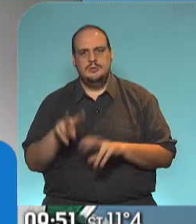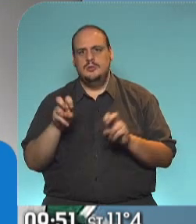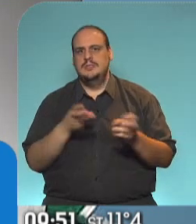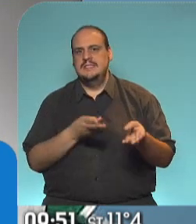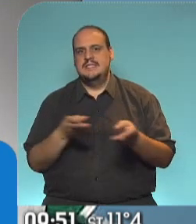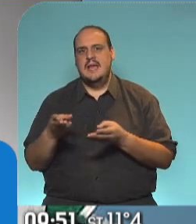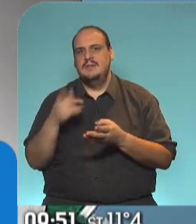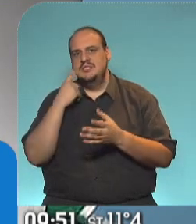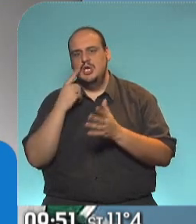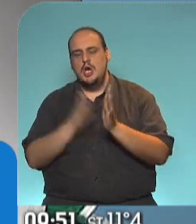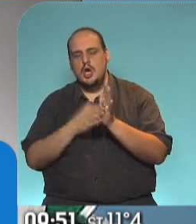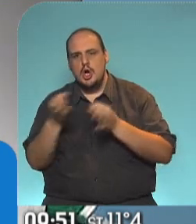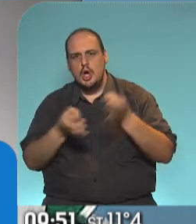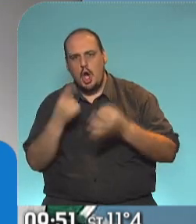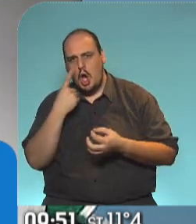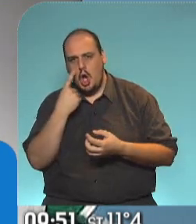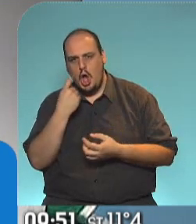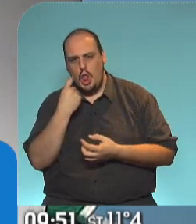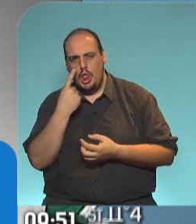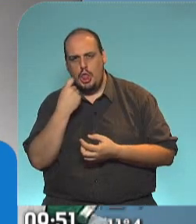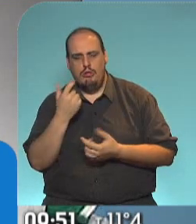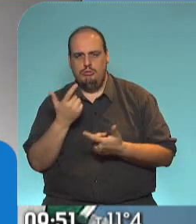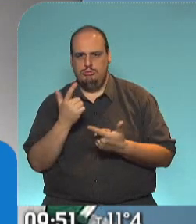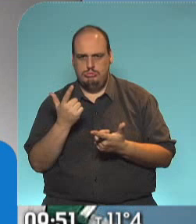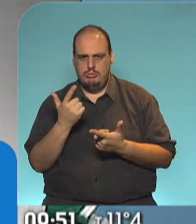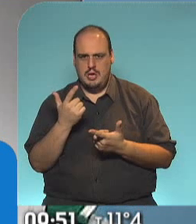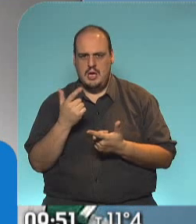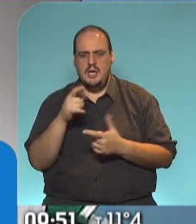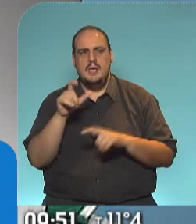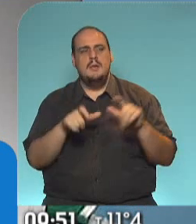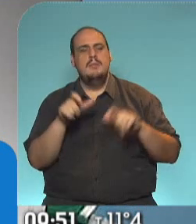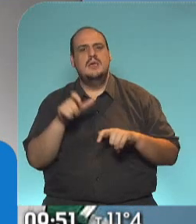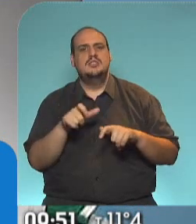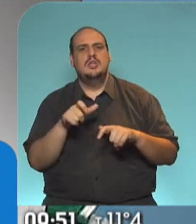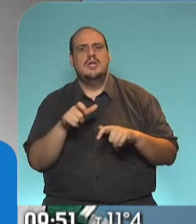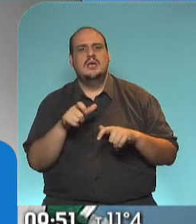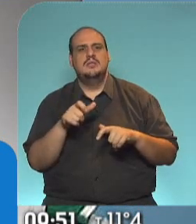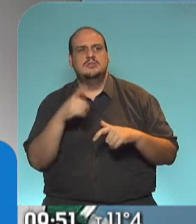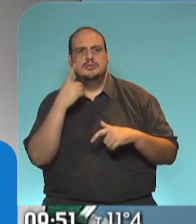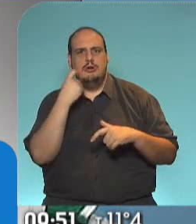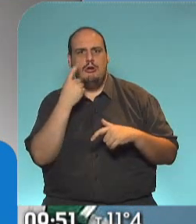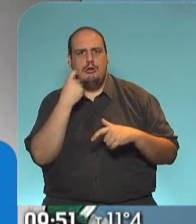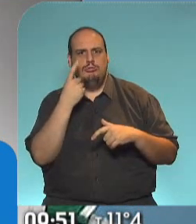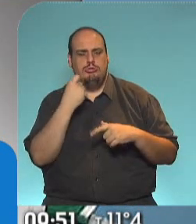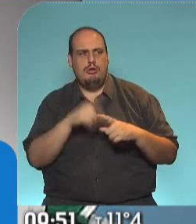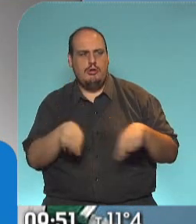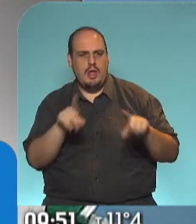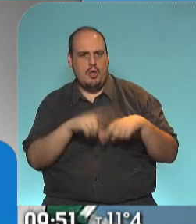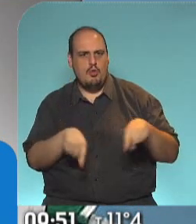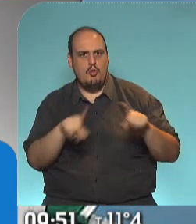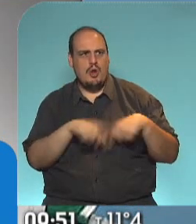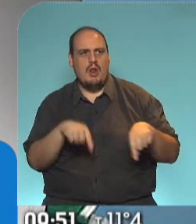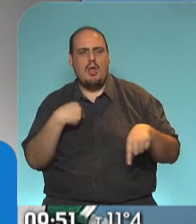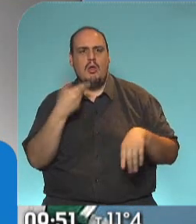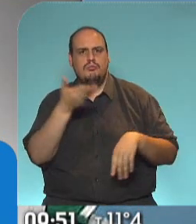regulares de testeo de control no se está documentando quienes hacen controles regulares que en este momento lo hagan